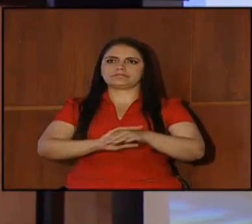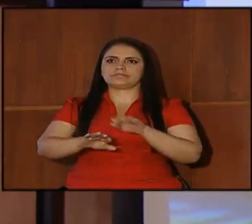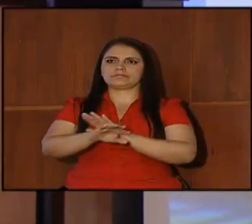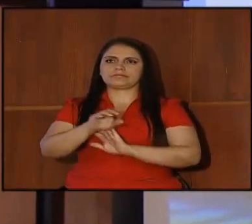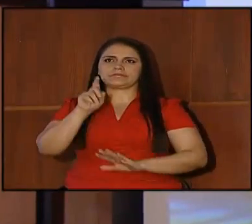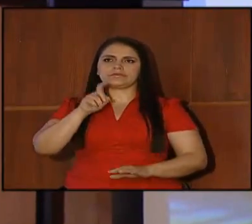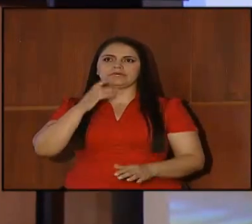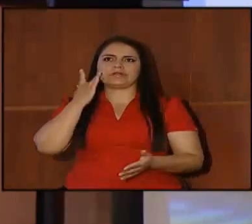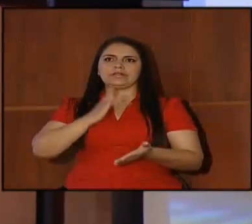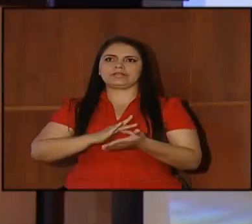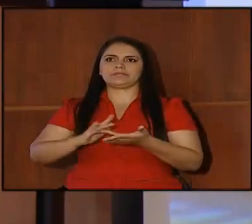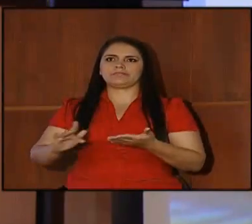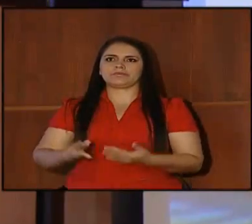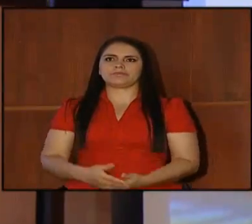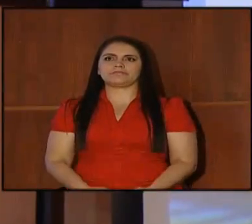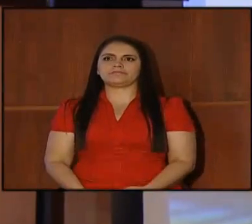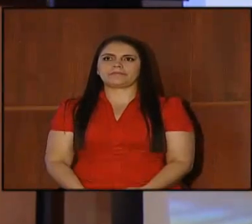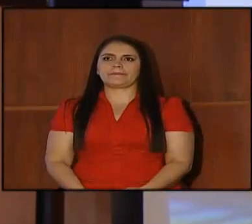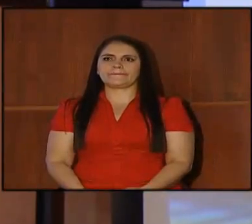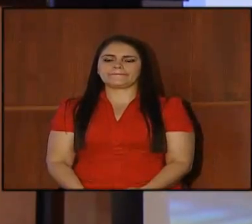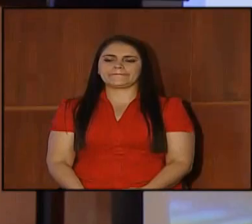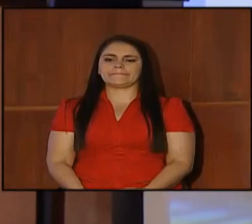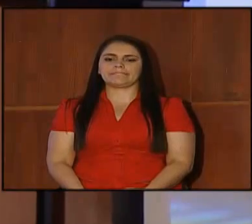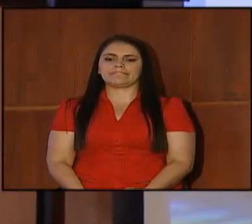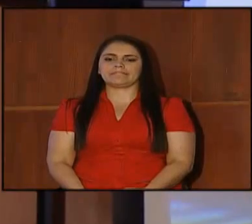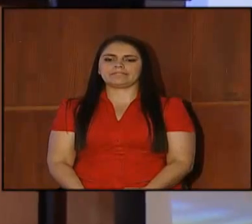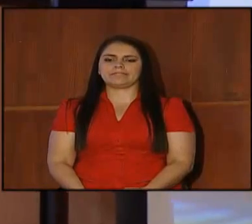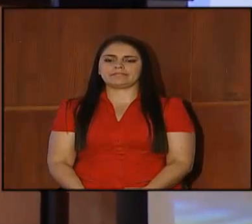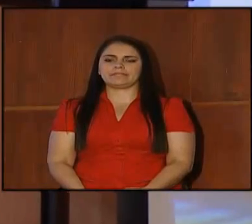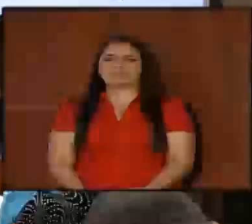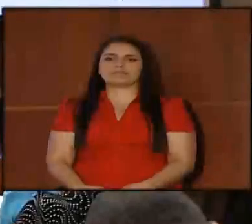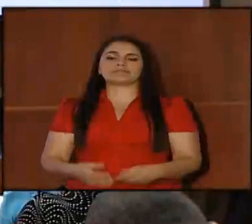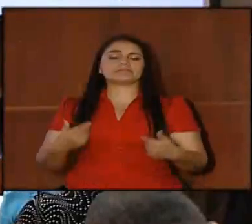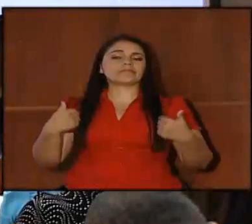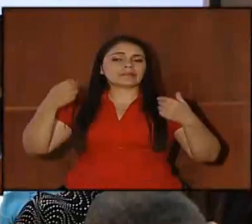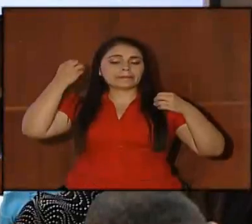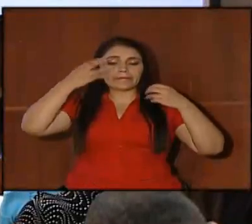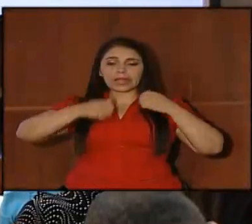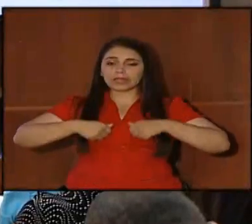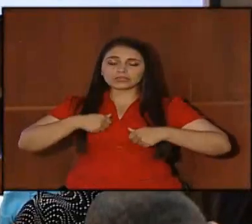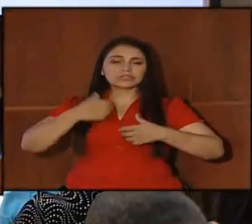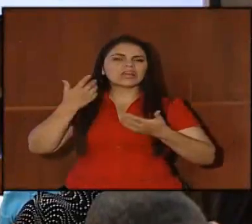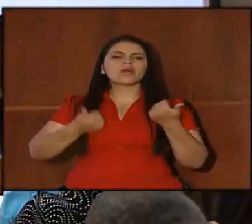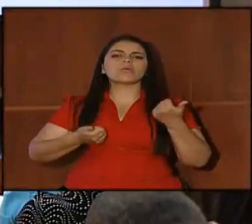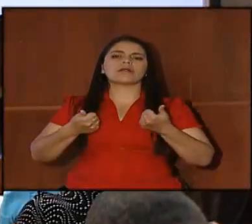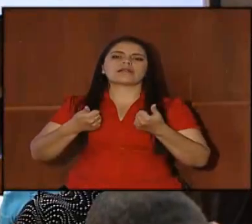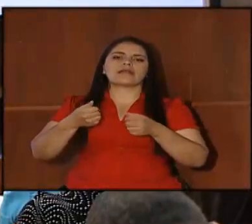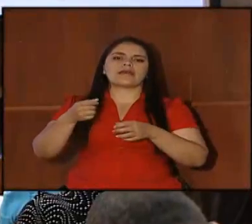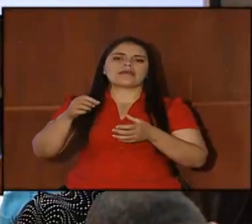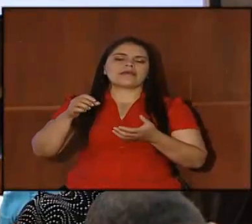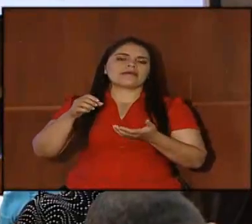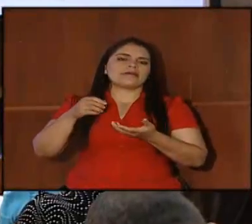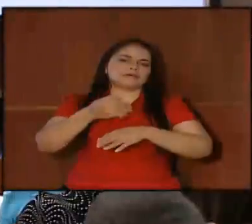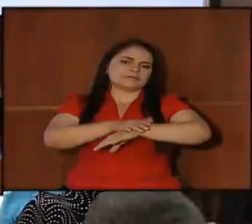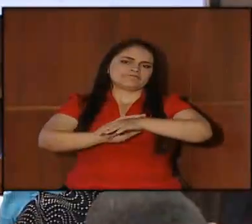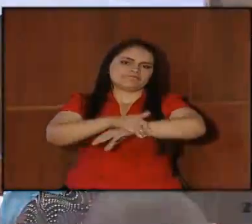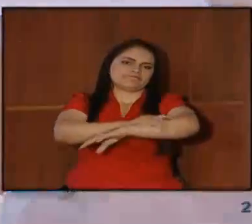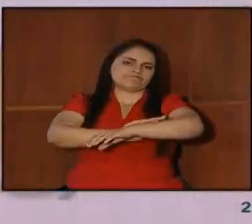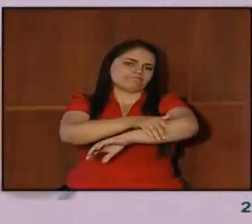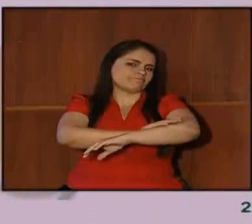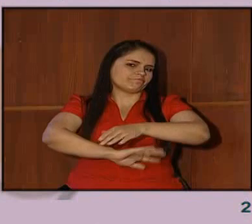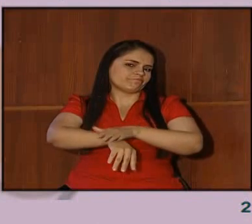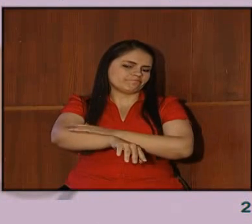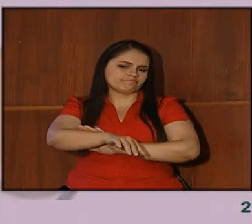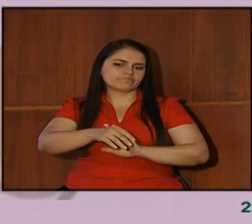Después del baño y secar muy bien la piel del paciente, hay que aplicarle crema a la piel. ¿Qué cremas vamos